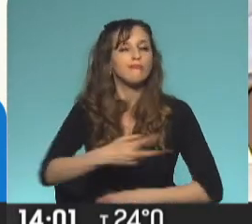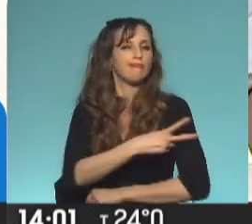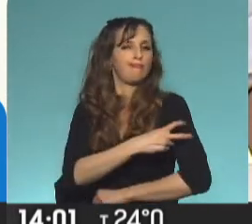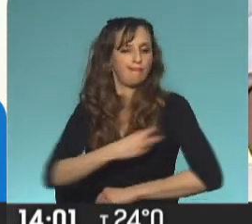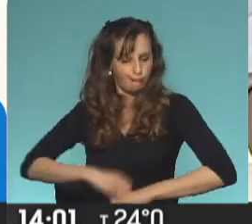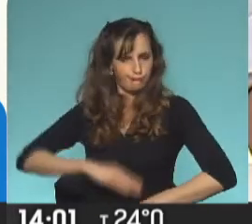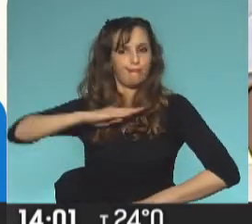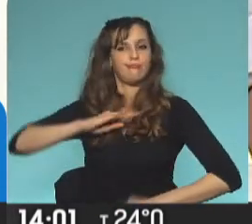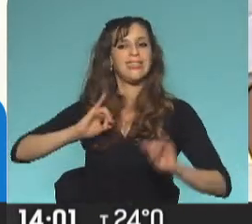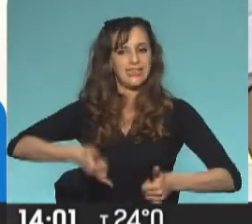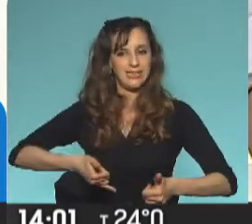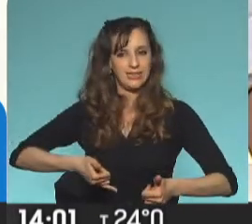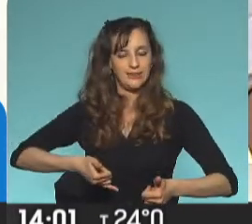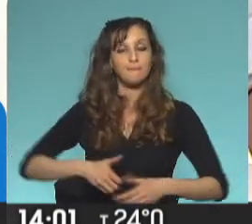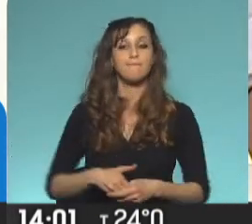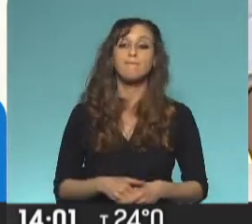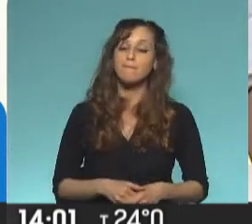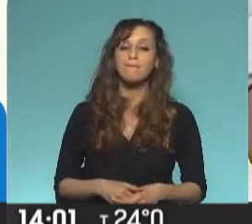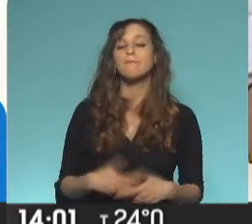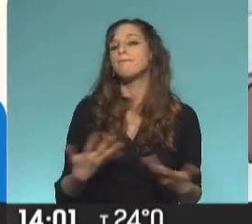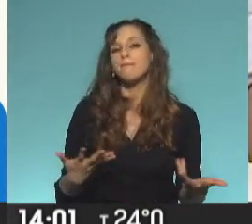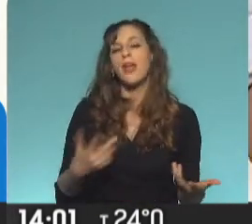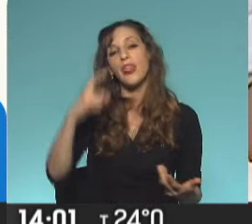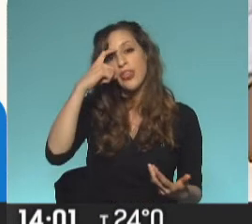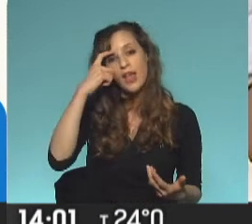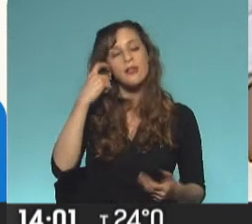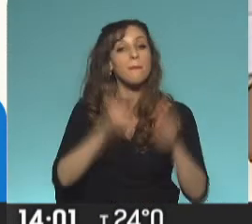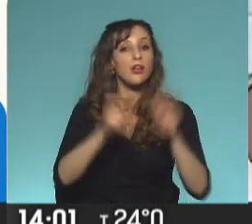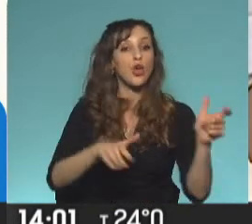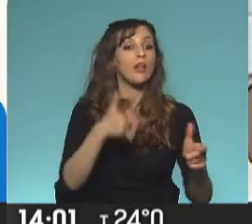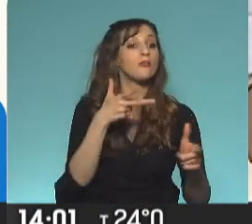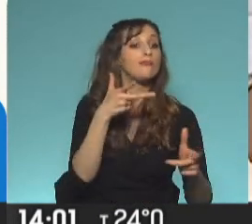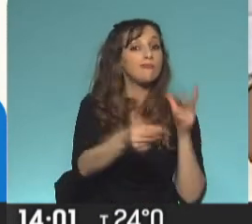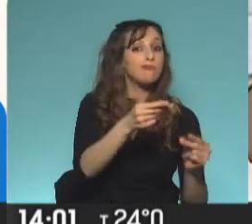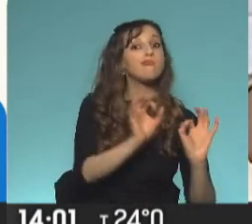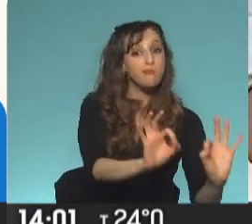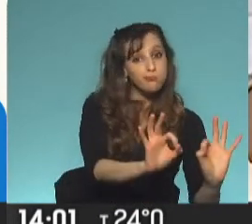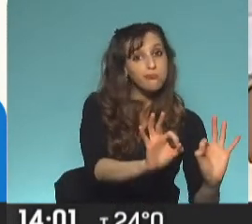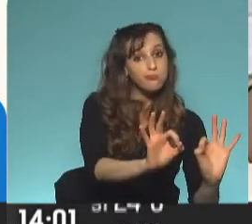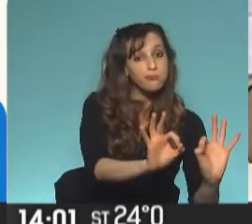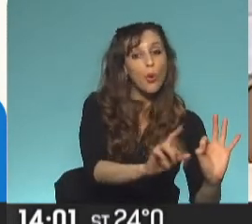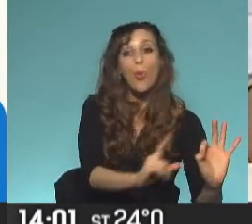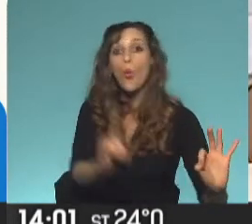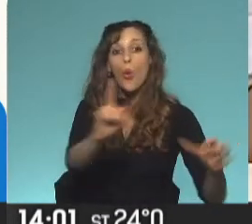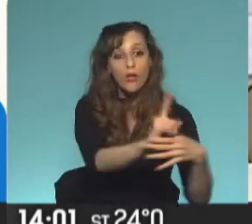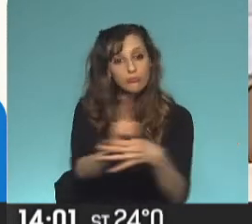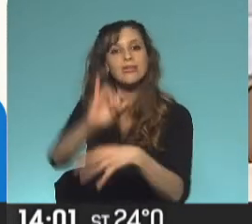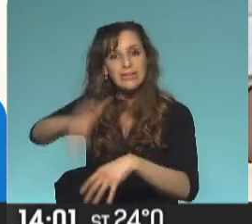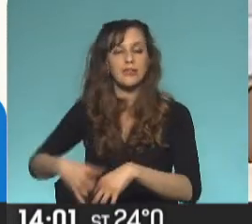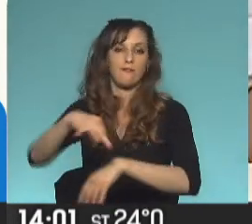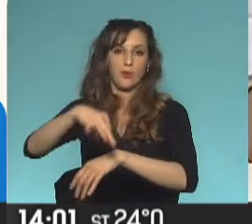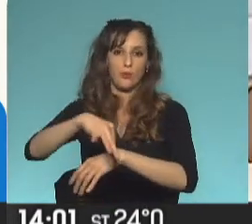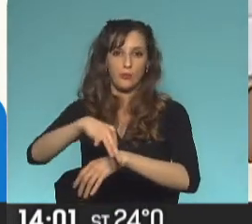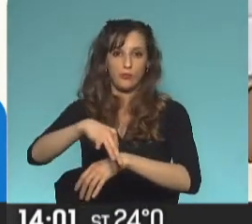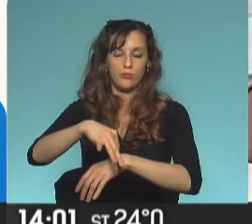esto qué quiere decir de que de cada 10 vacunados uno solo contrae la enfermedad y el que la contrae